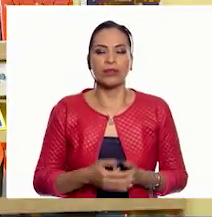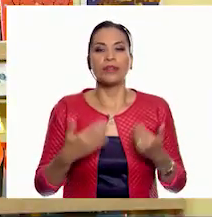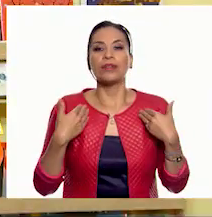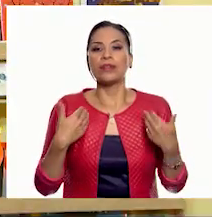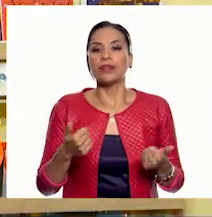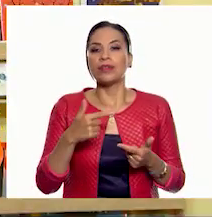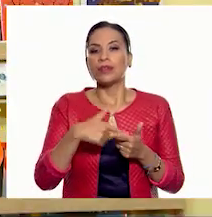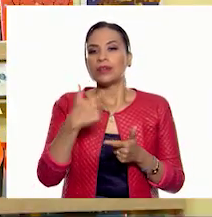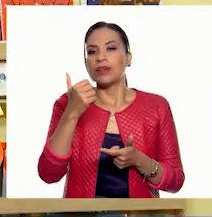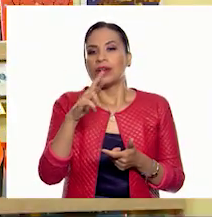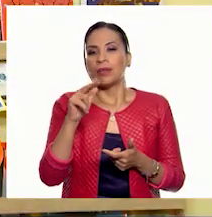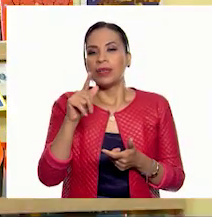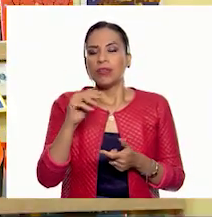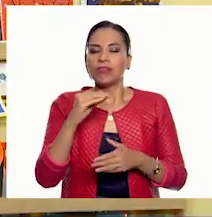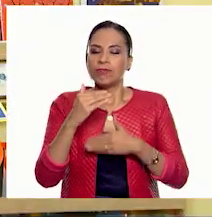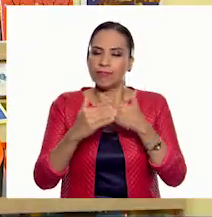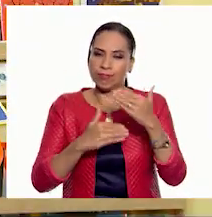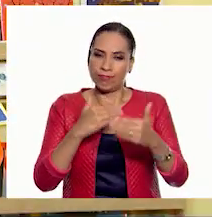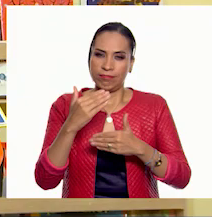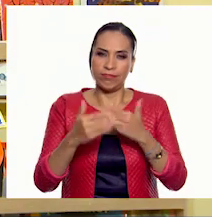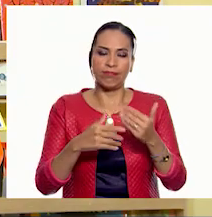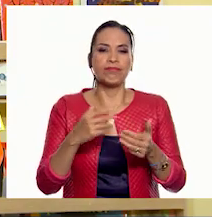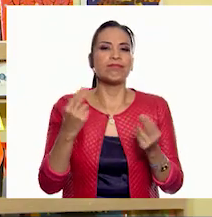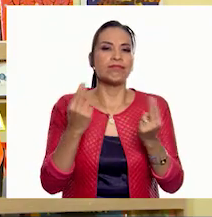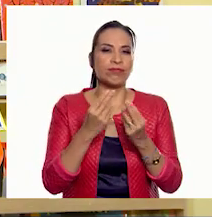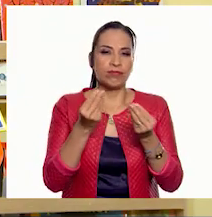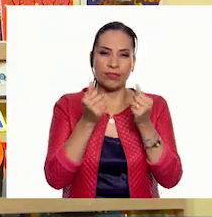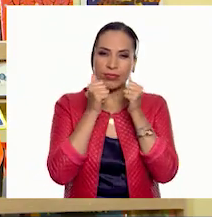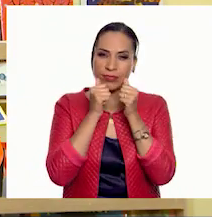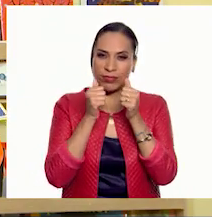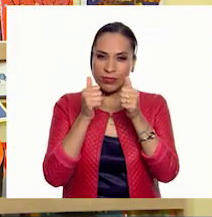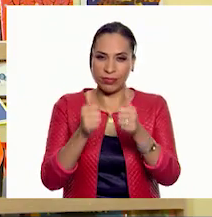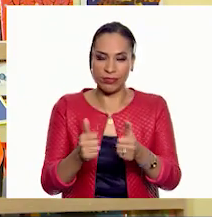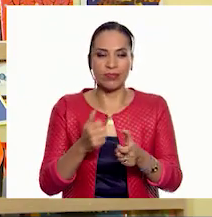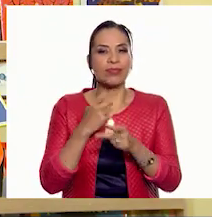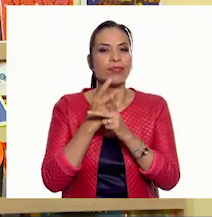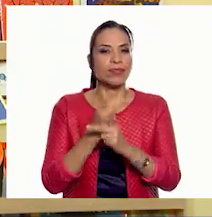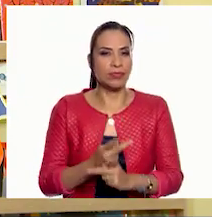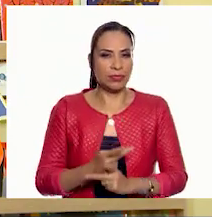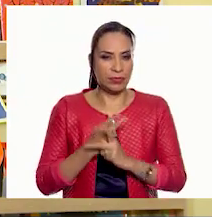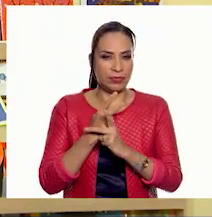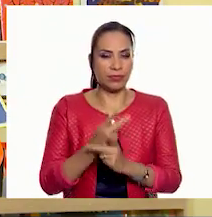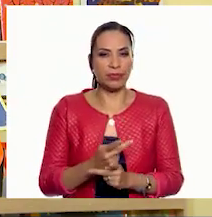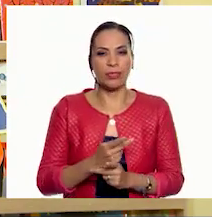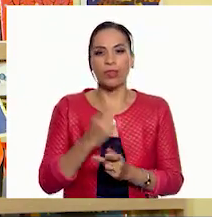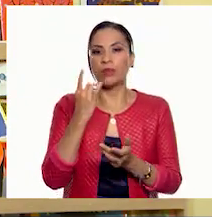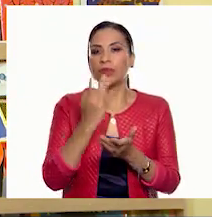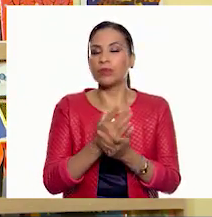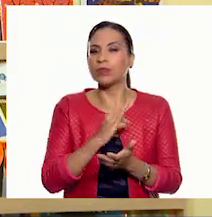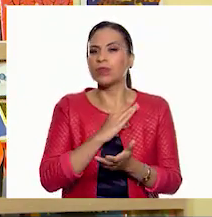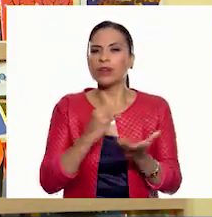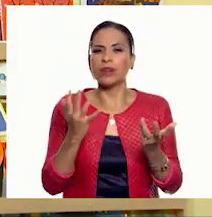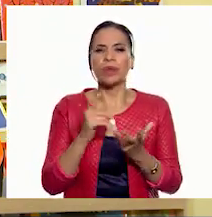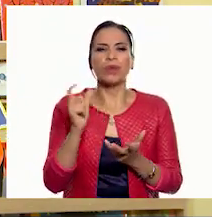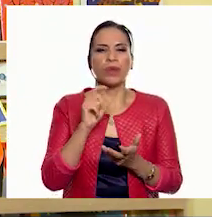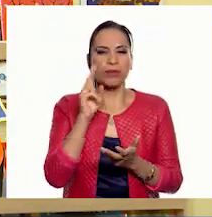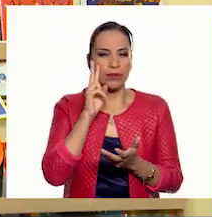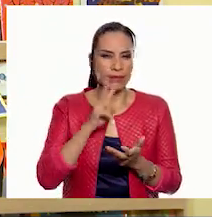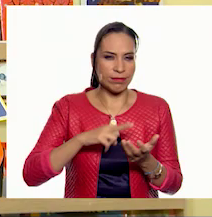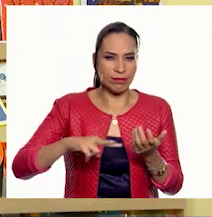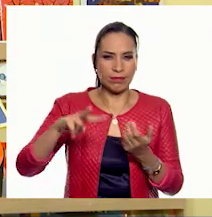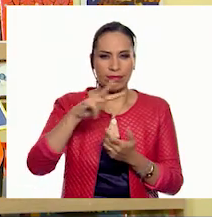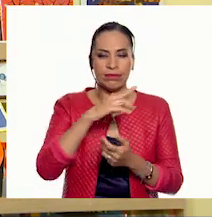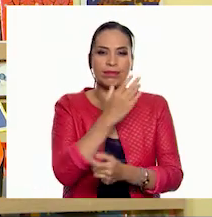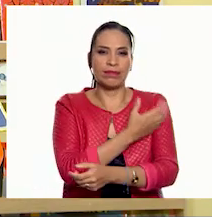Entender a Garabato es un proceso. Requiere de mucha atención y paciencia. Solo lo lograremos cuando observemos